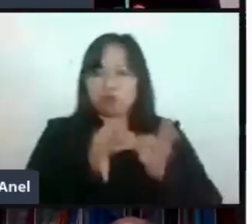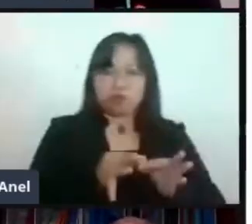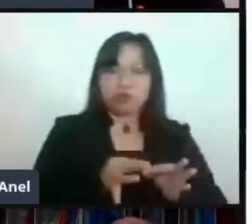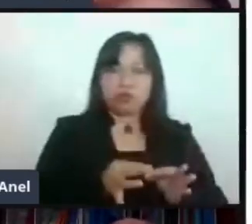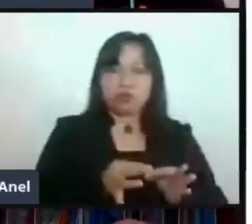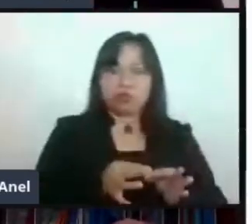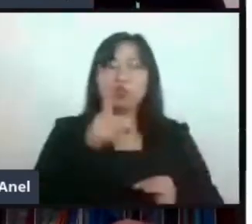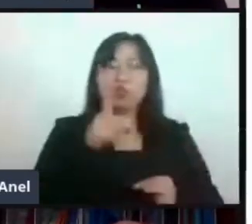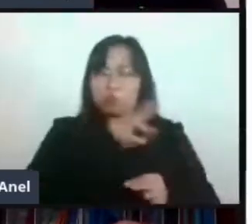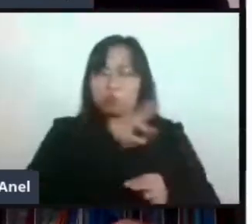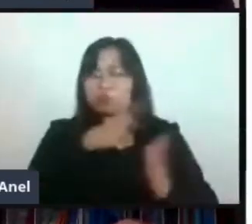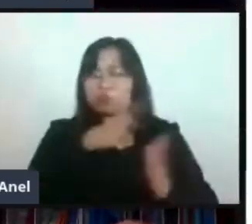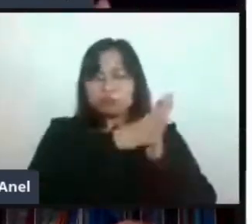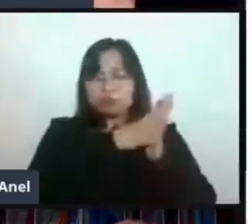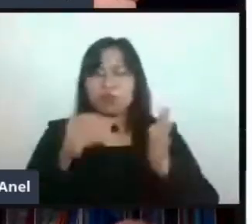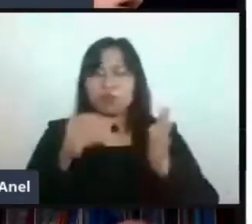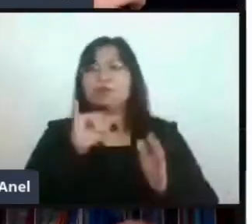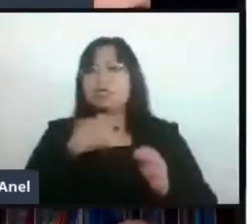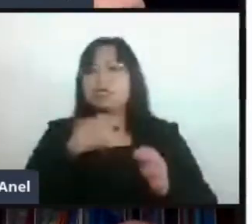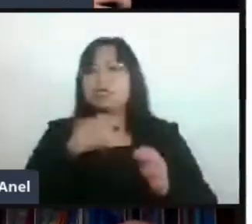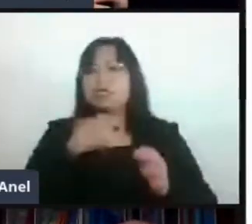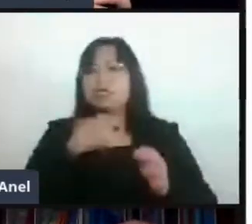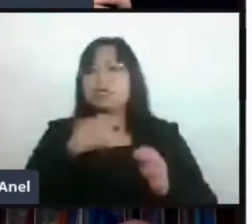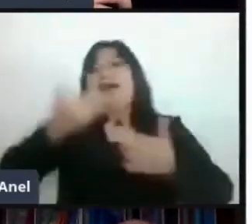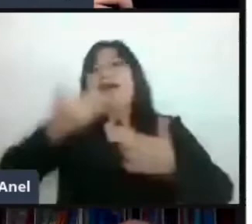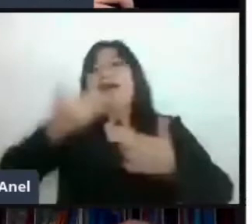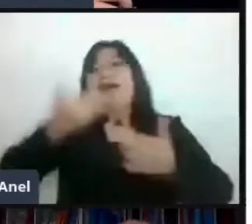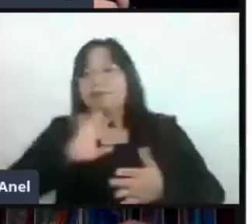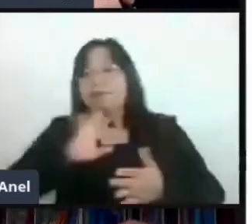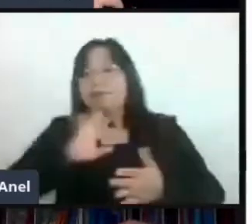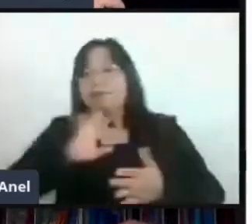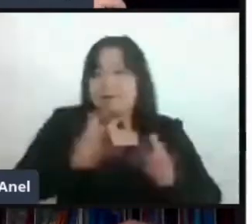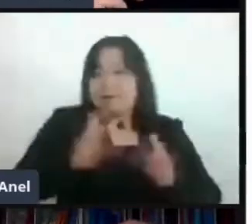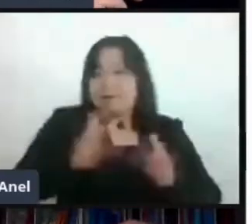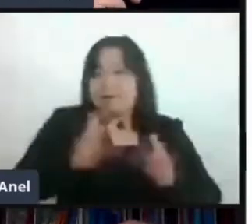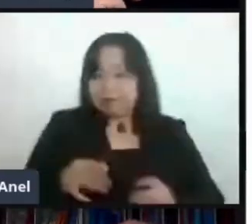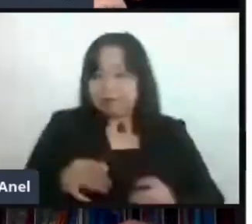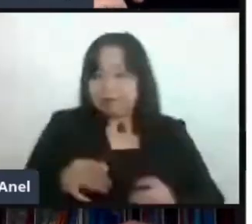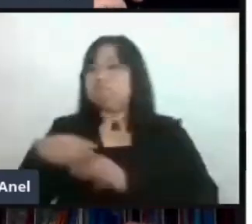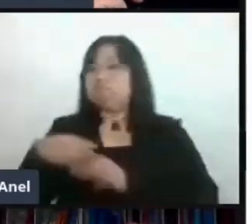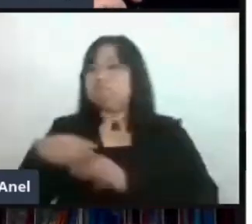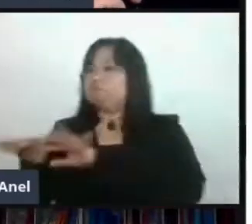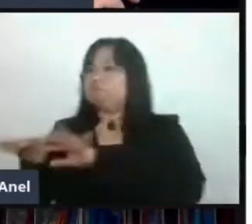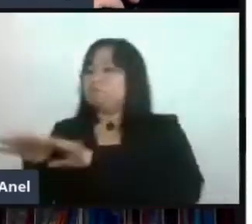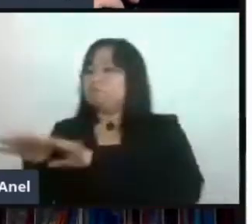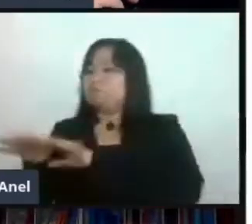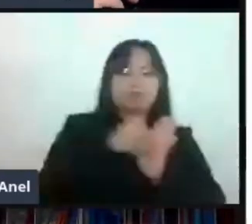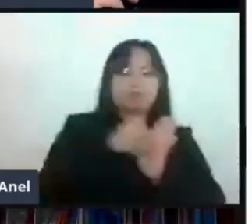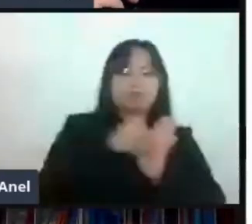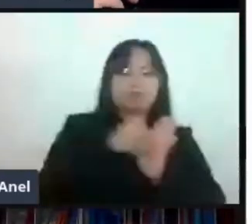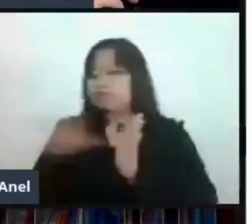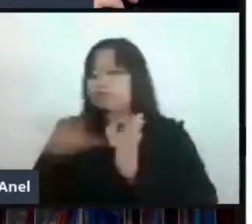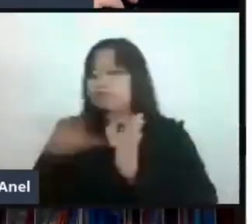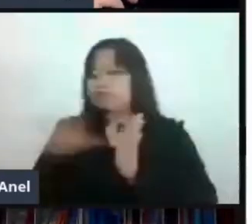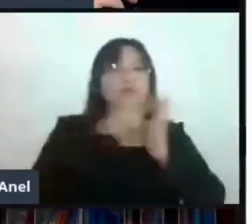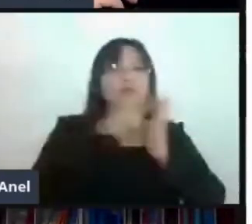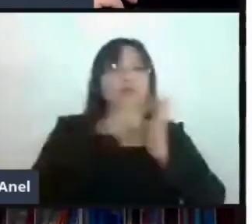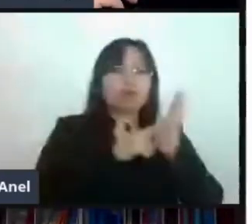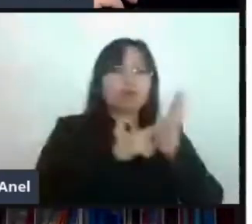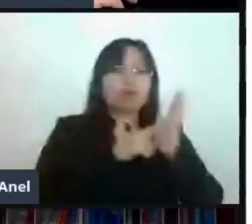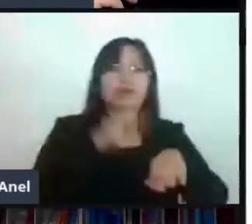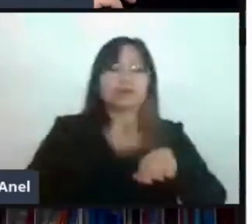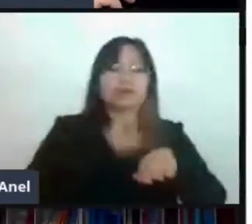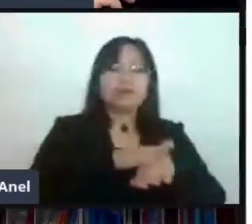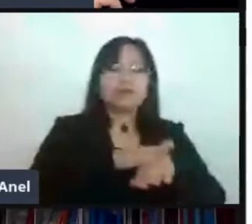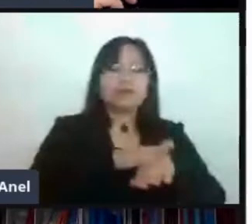ya elaborado, lo copiaste y lo estás pegando. Okay. Exactamente, estoy copiando y pegando, yo ya tenía esa rúbrica. Observen que yo ya tengo